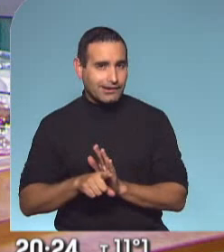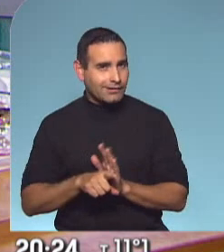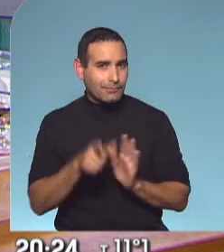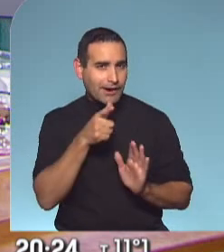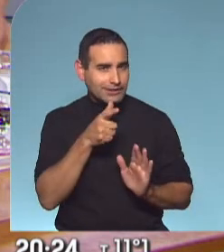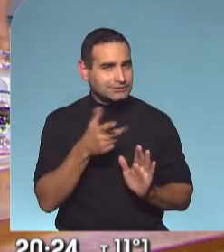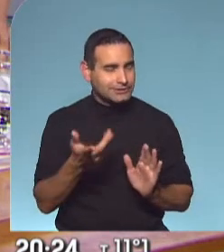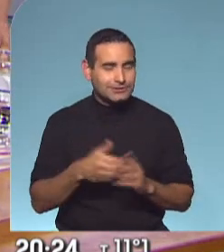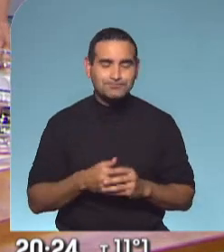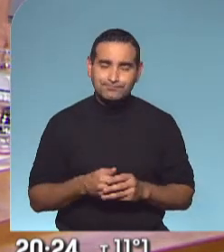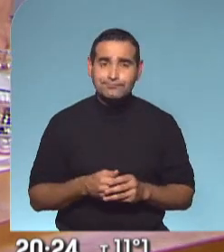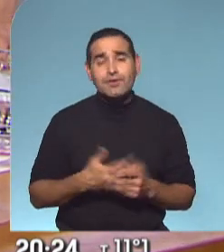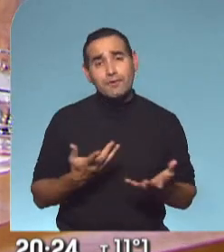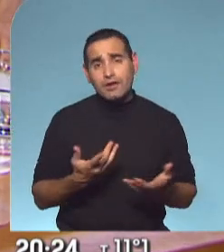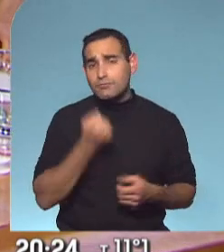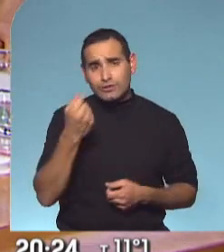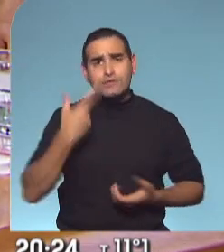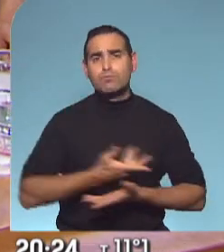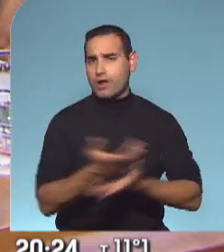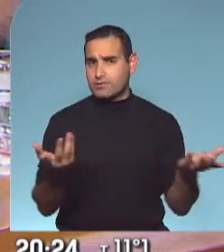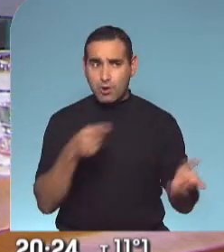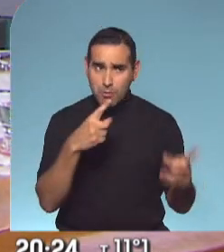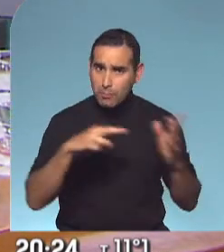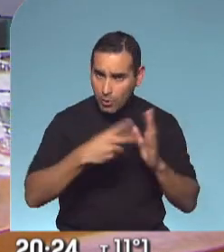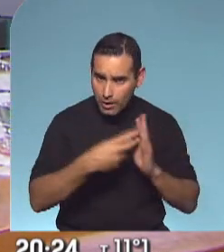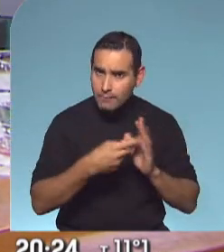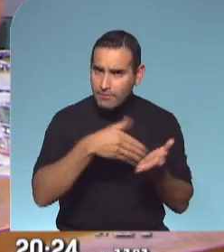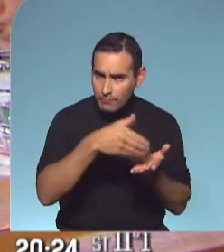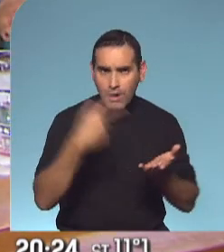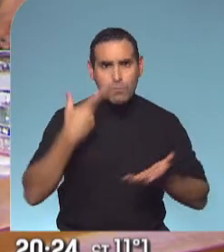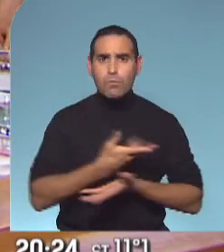construir, pero lo importante es visibilizar también esto para que pueda corregirse y se pueda avanzar.